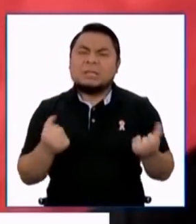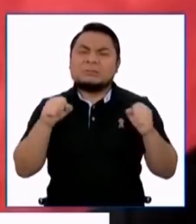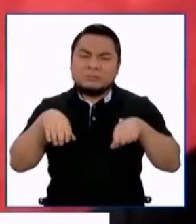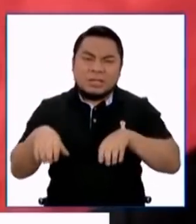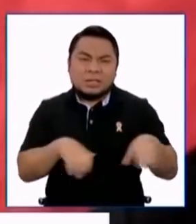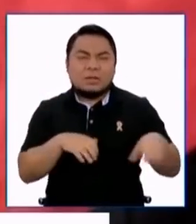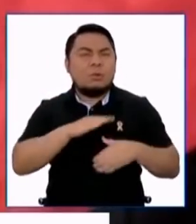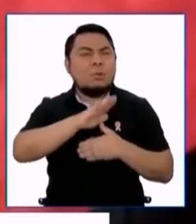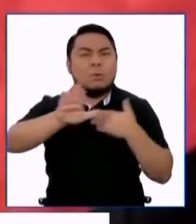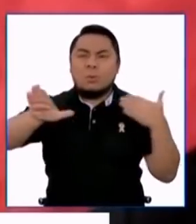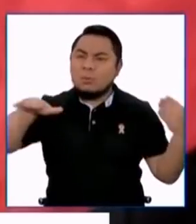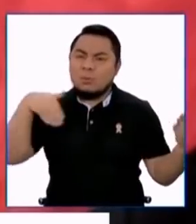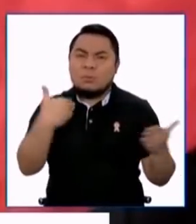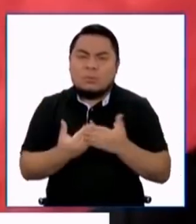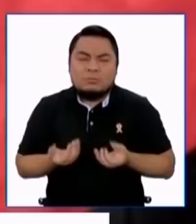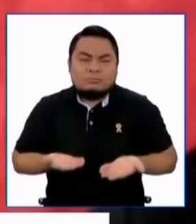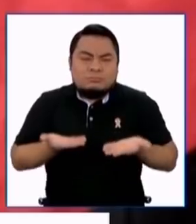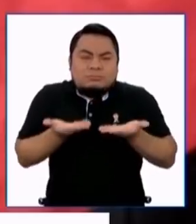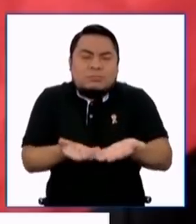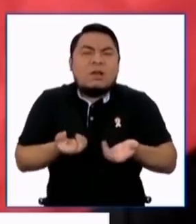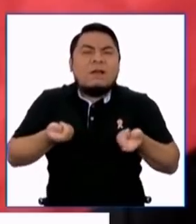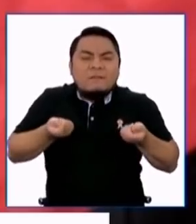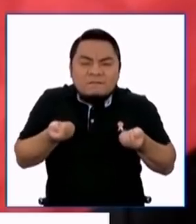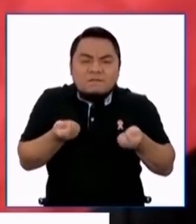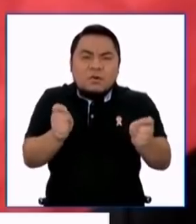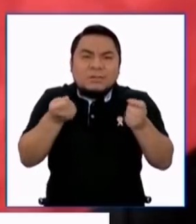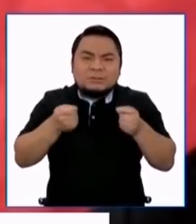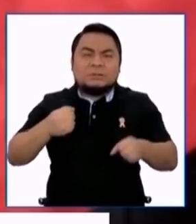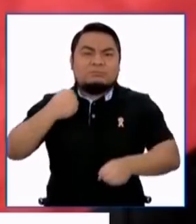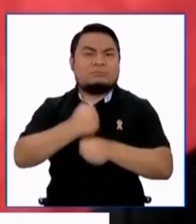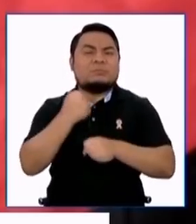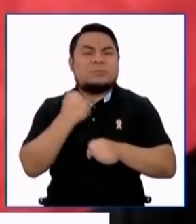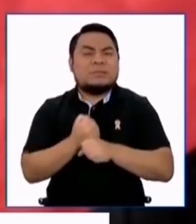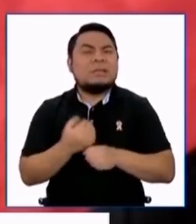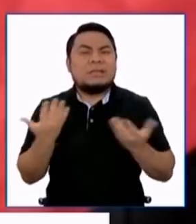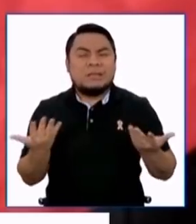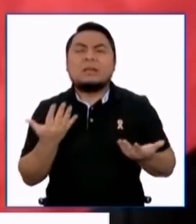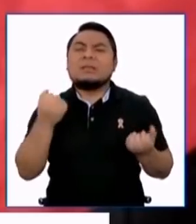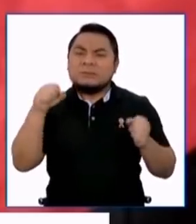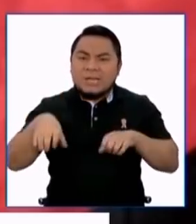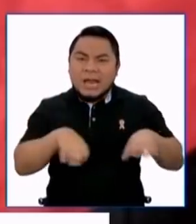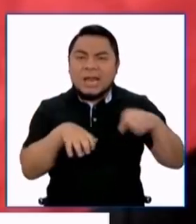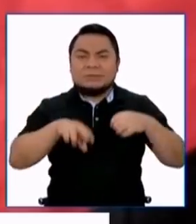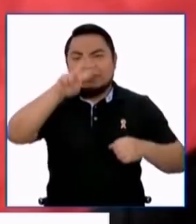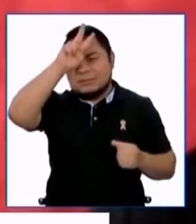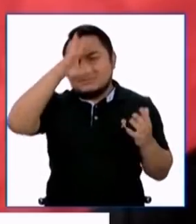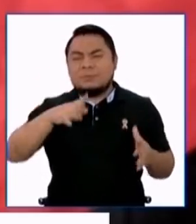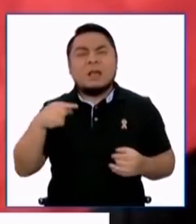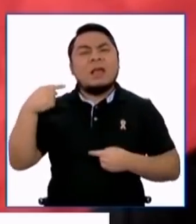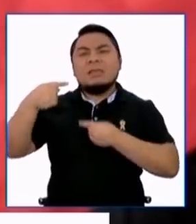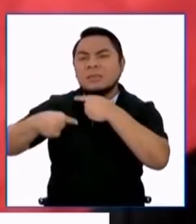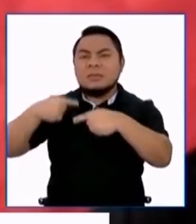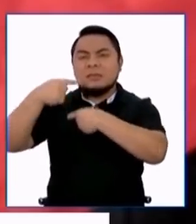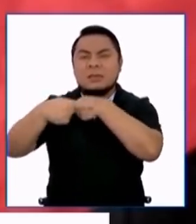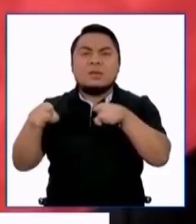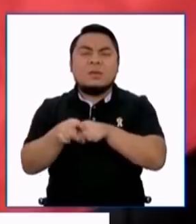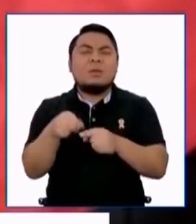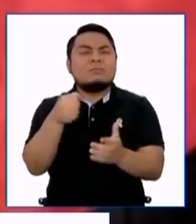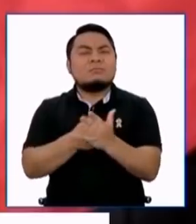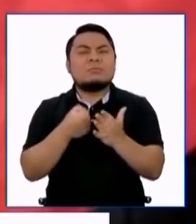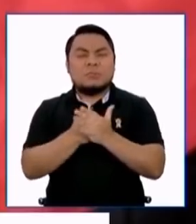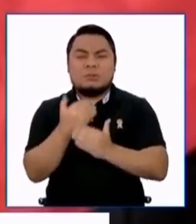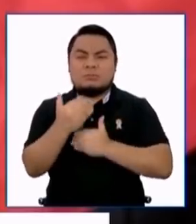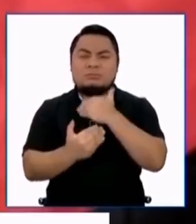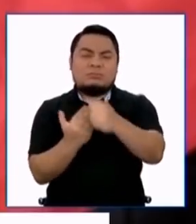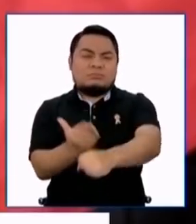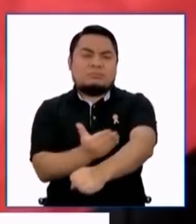poniendo todo nuestro esfuerzo, como lo hacen los peruanos día a día para construir